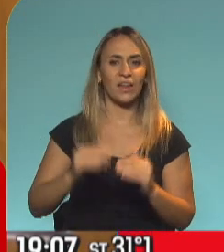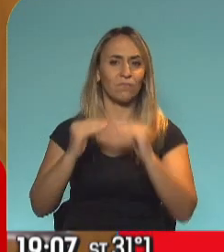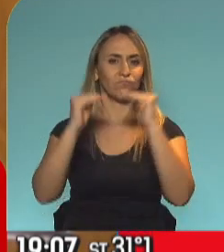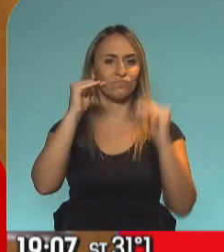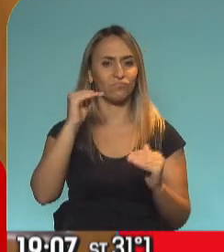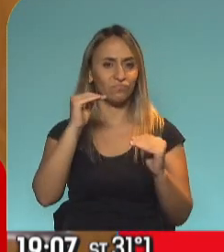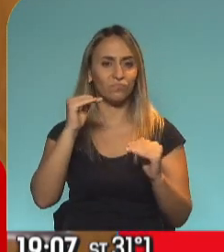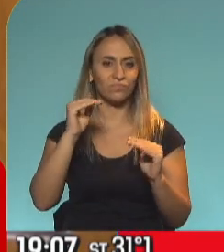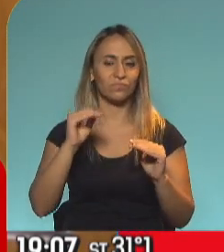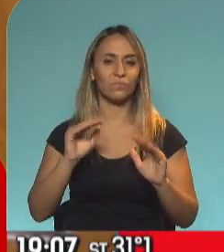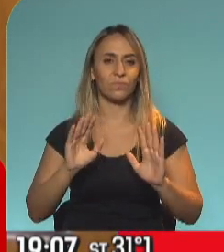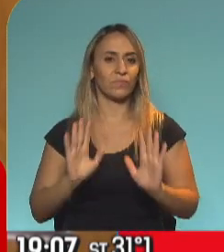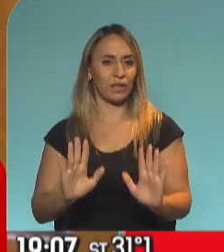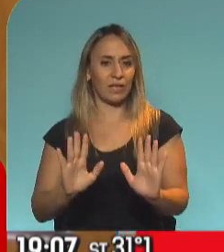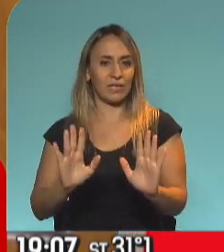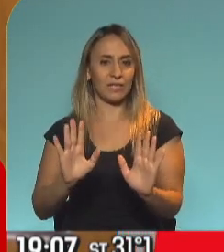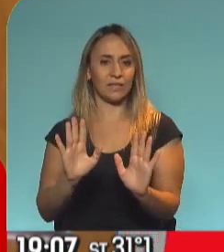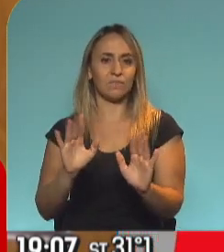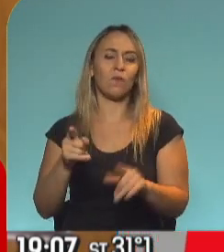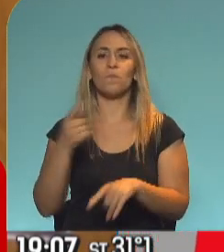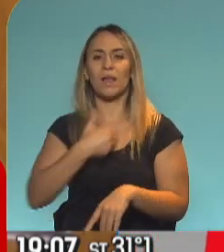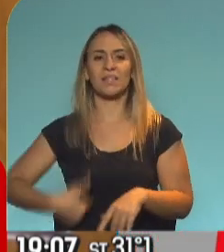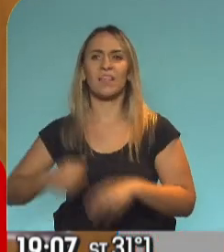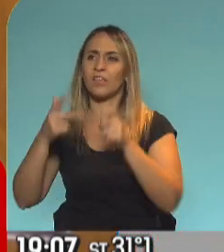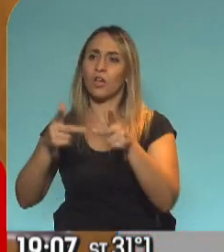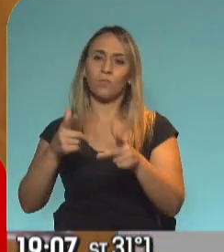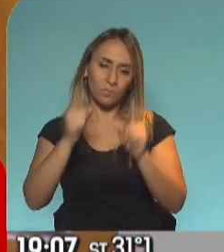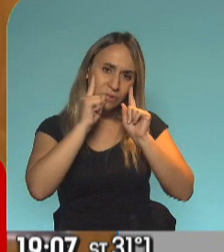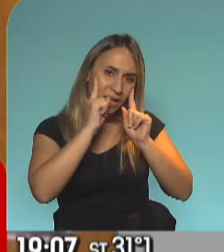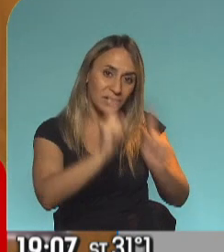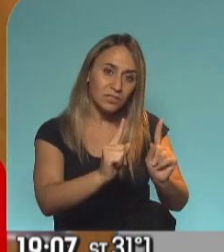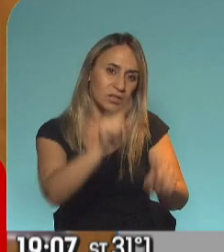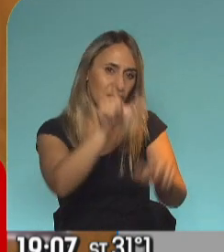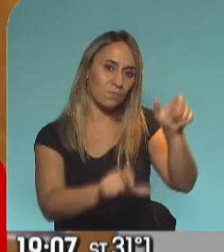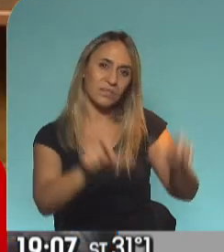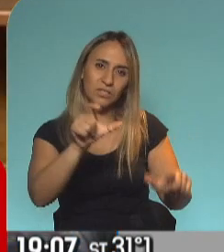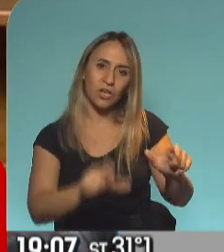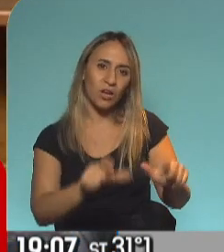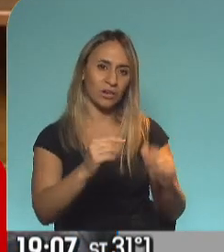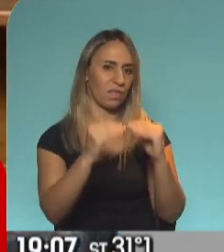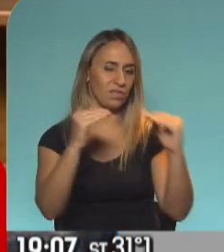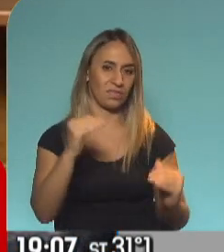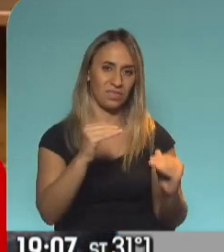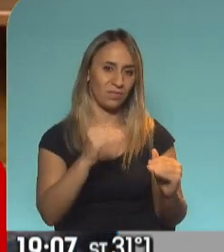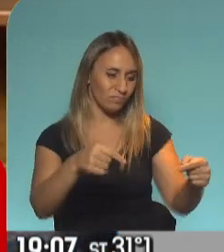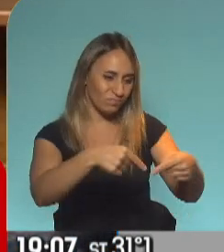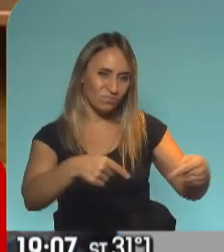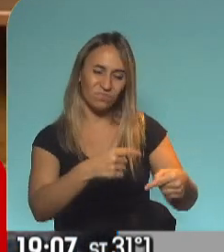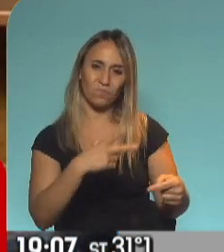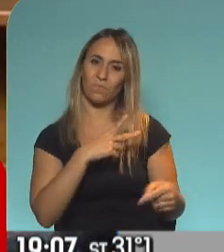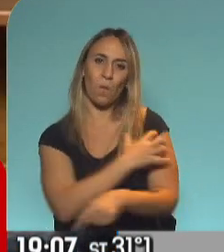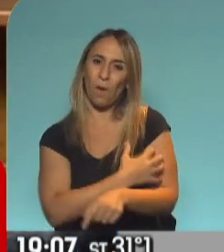afecta en mayor medida a los que menos tienen. Él recorrió, el presidente Alberto Fernández, junto a Sergio Uñac,